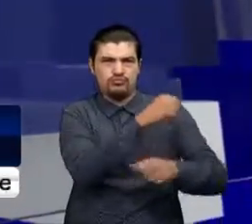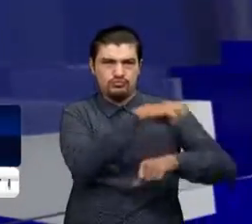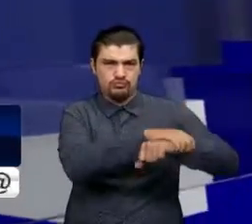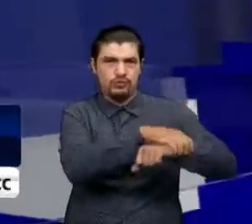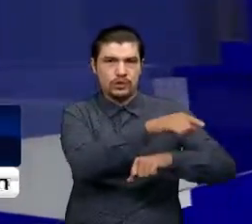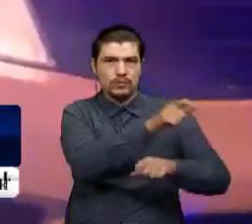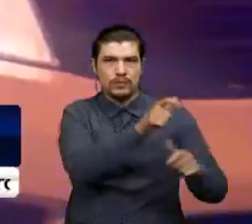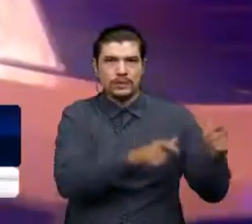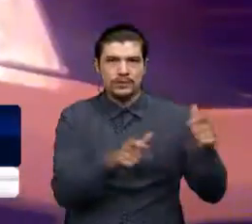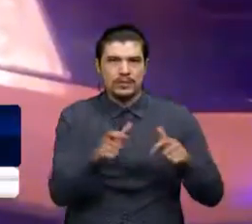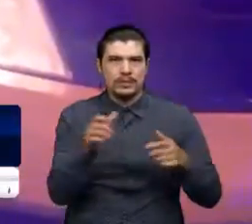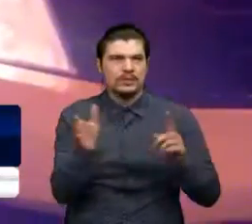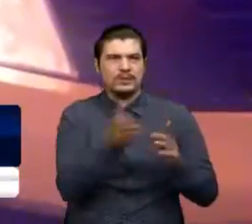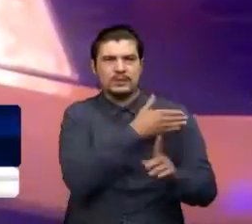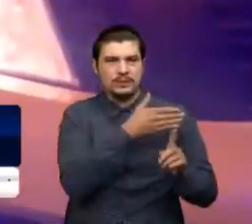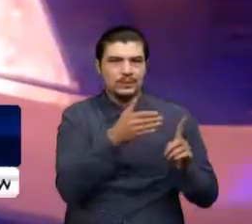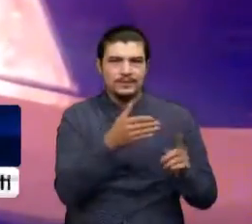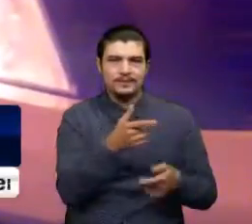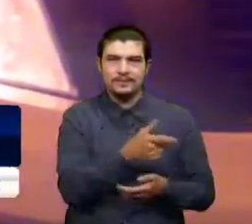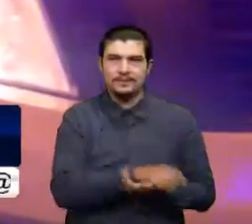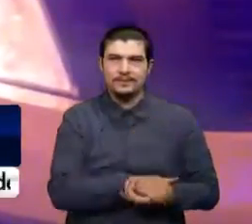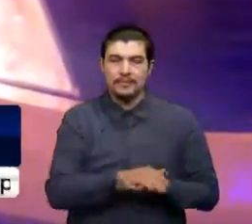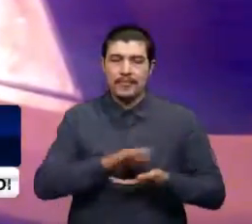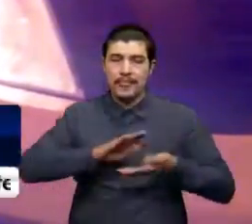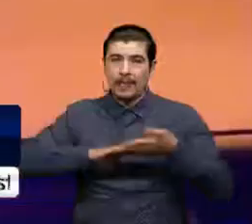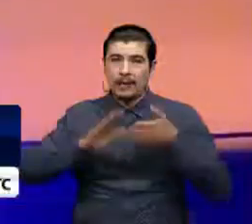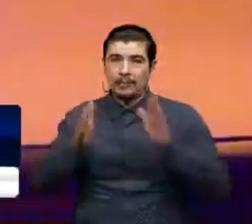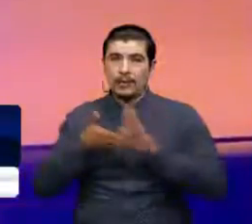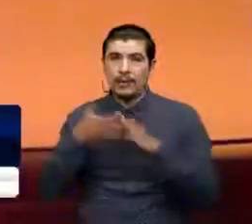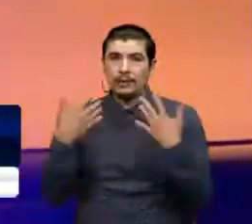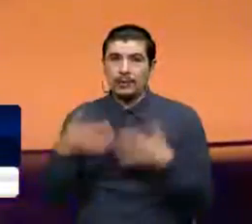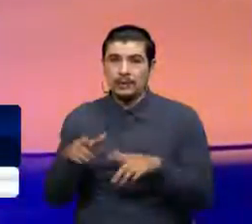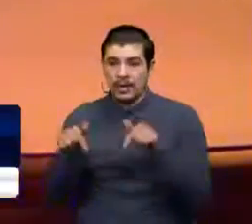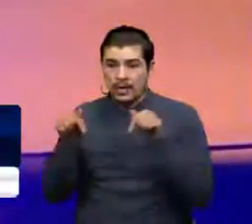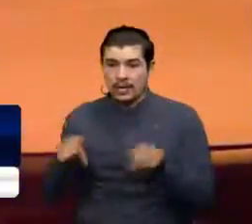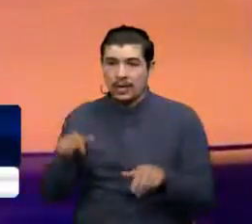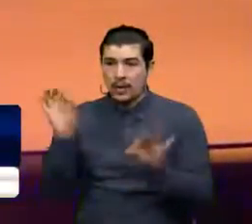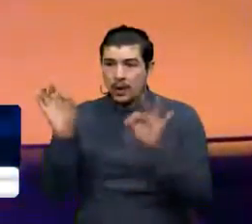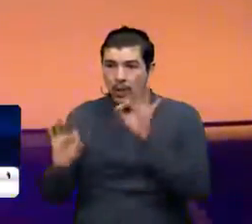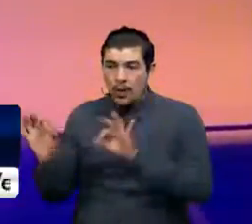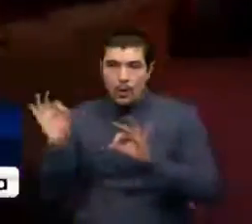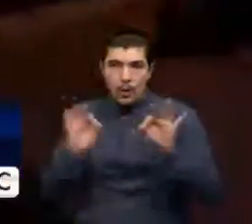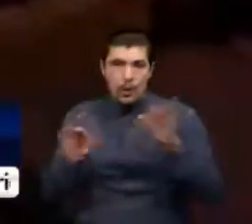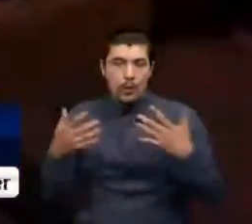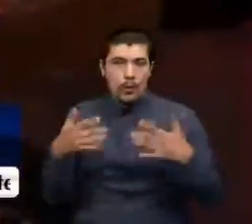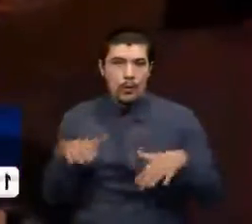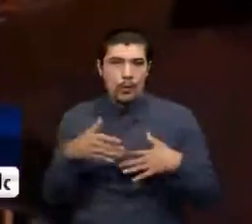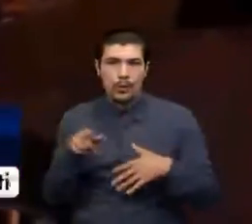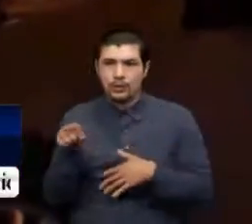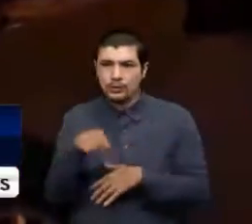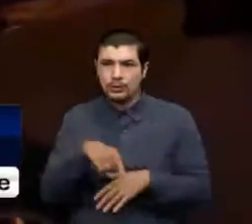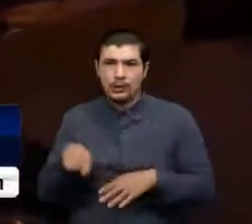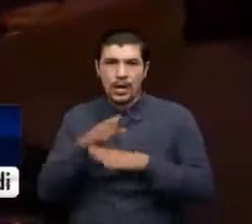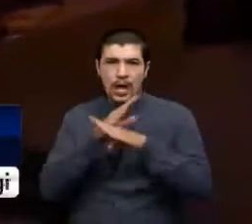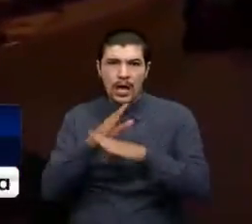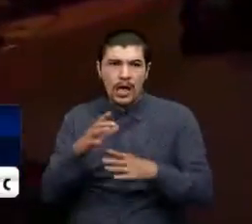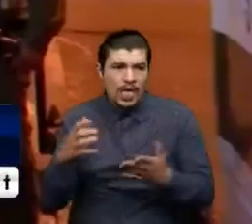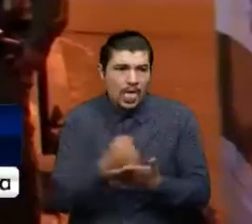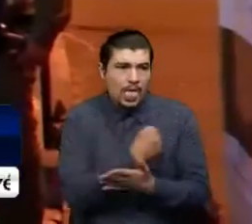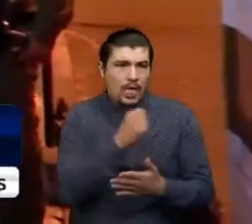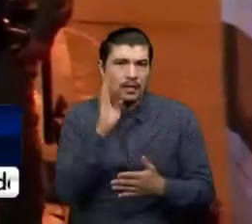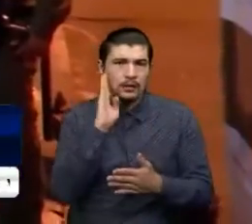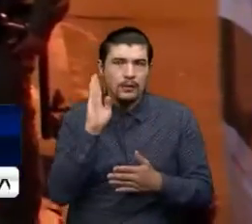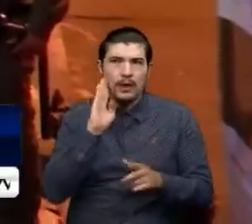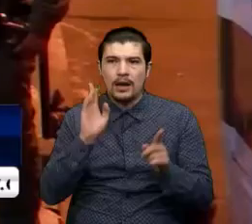presuntos ladrones. Cabe resaltar que la comunidad se ha venido organizando ante la delincuencia común y los raponazos que